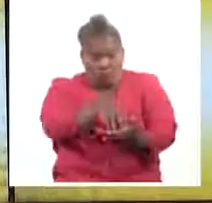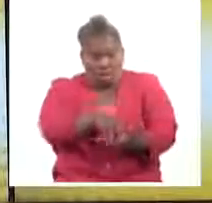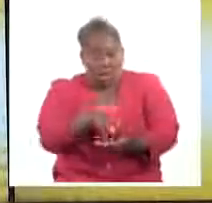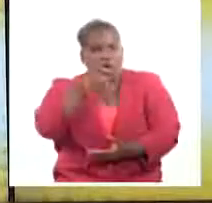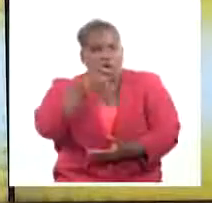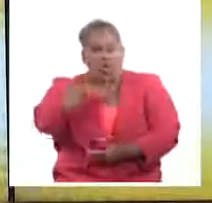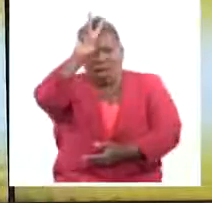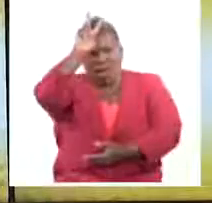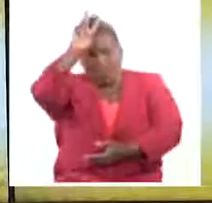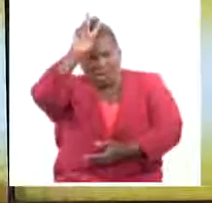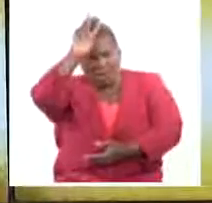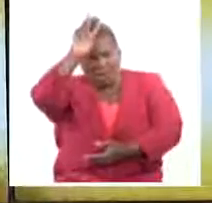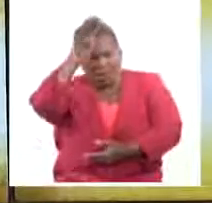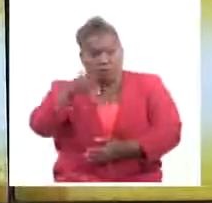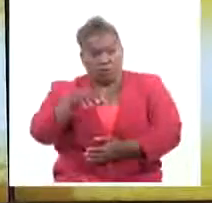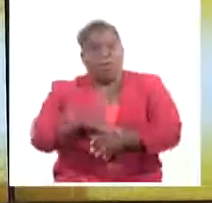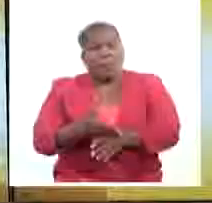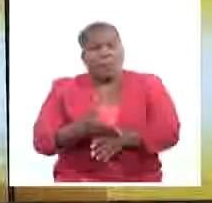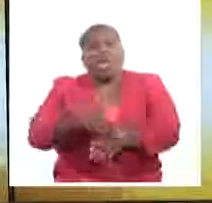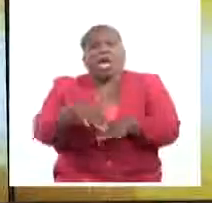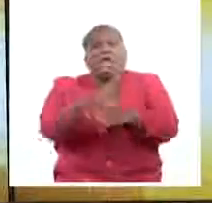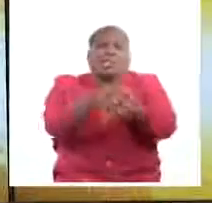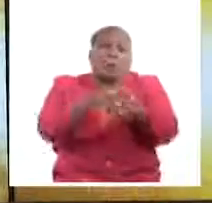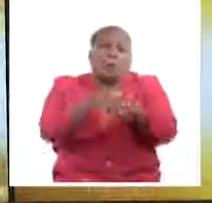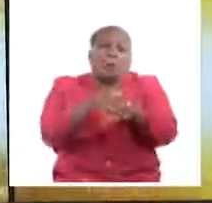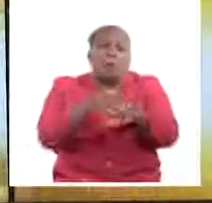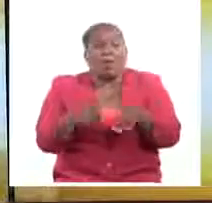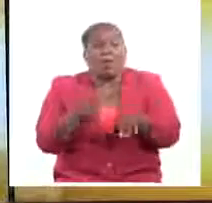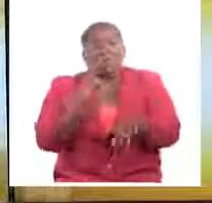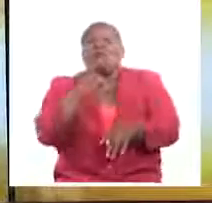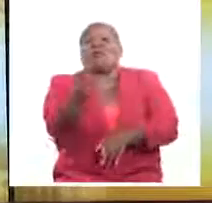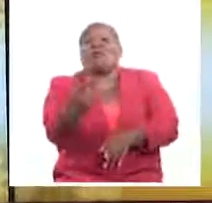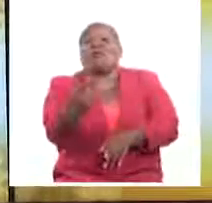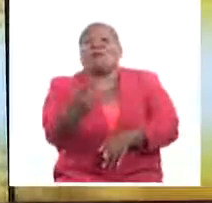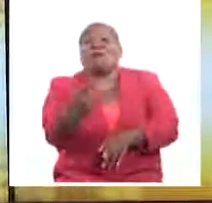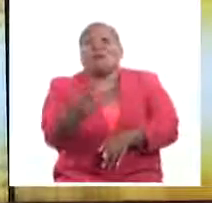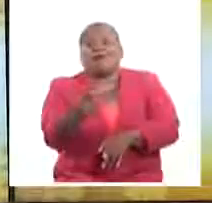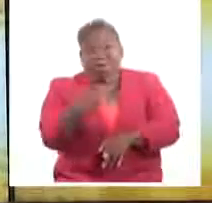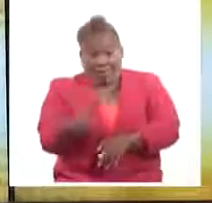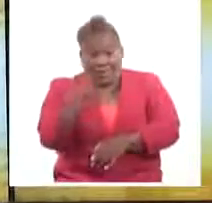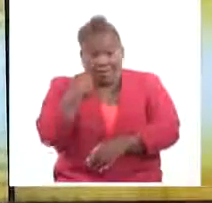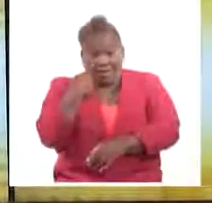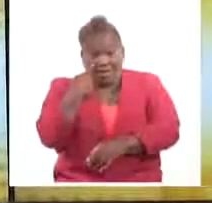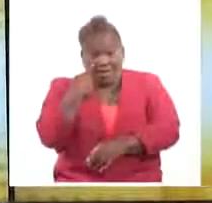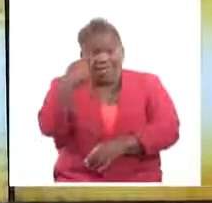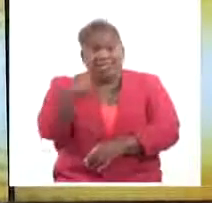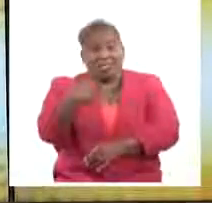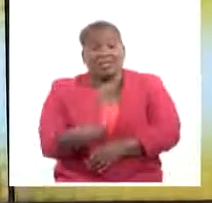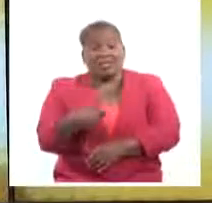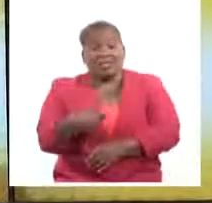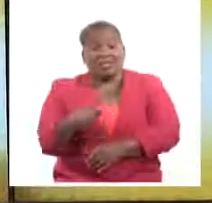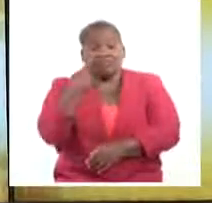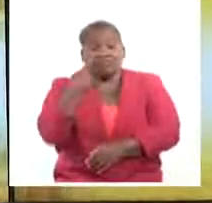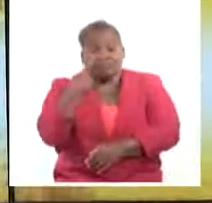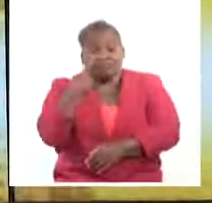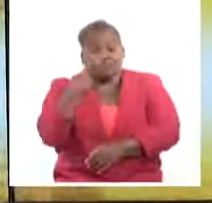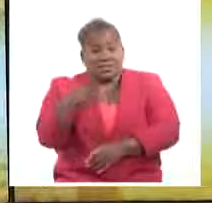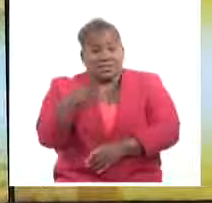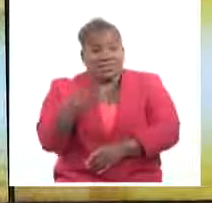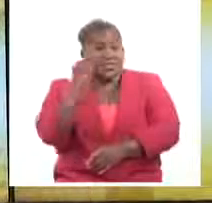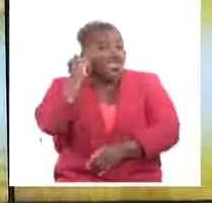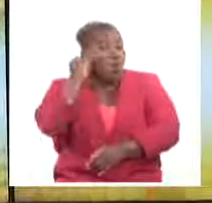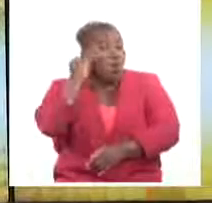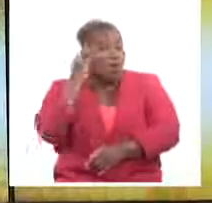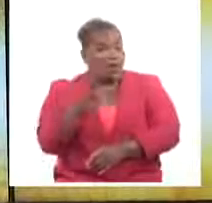Perú. Luego se tuvo que disculpar, pero ya lo dicho está. Les propongo que determinen por sí mismos el nivel de cinismo de esta